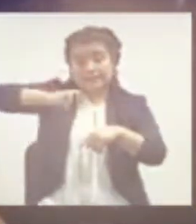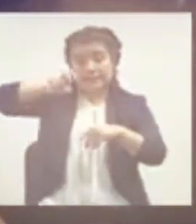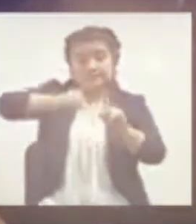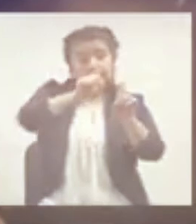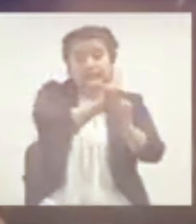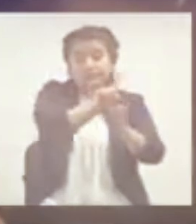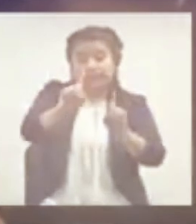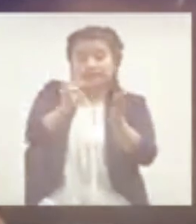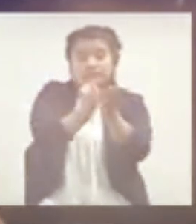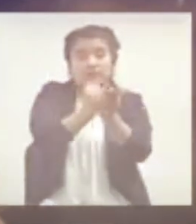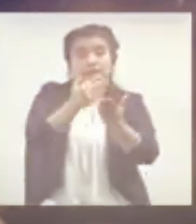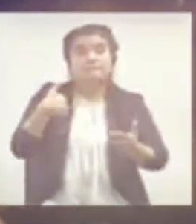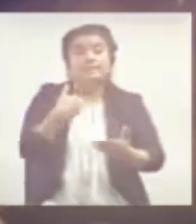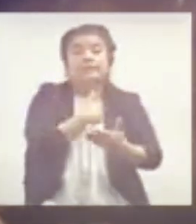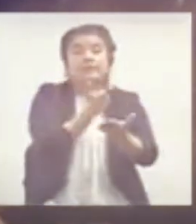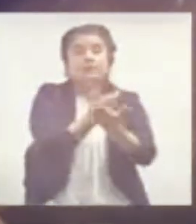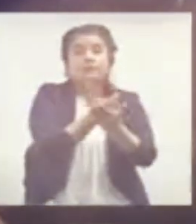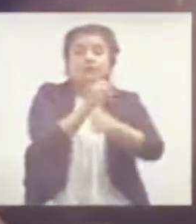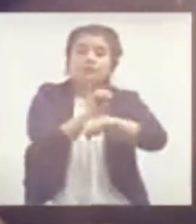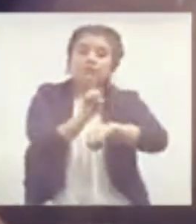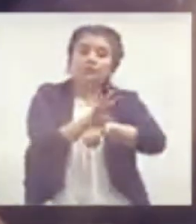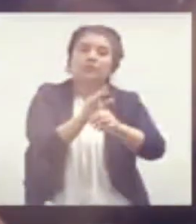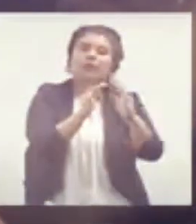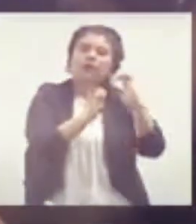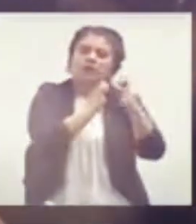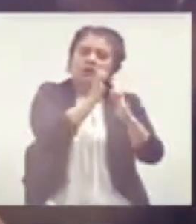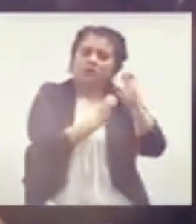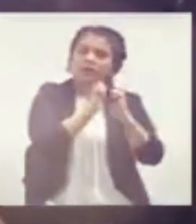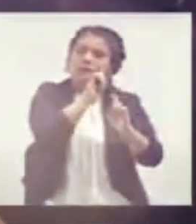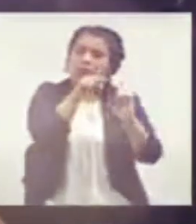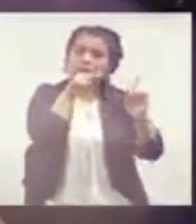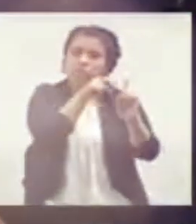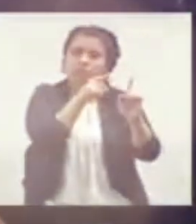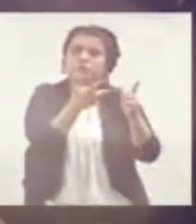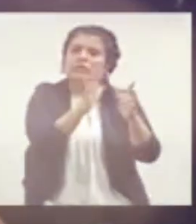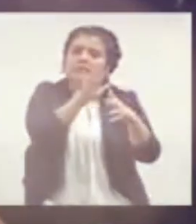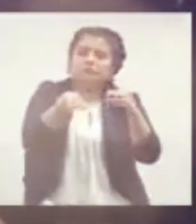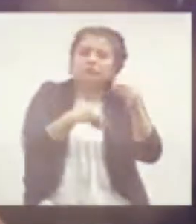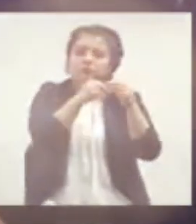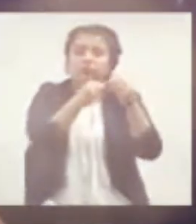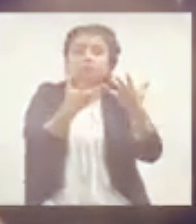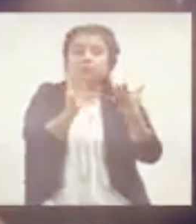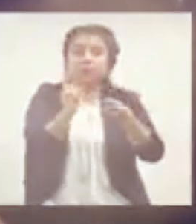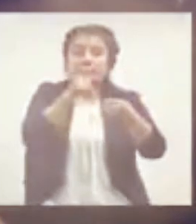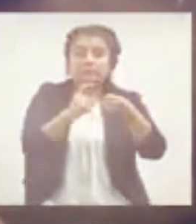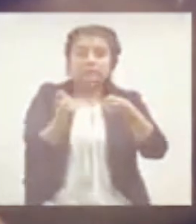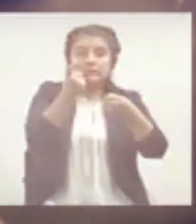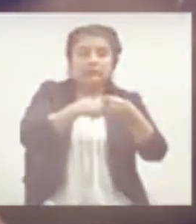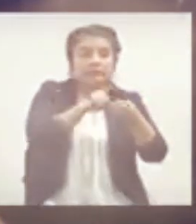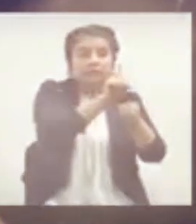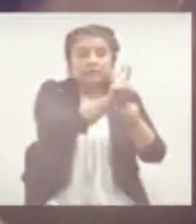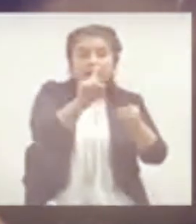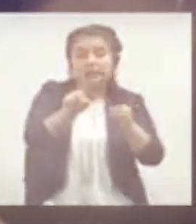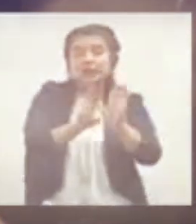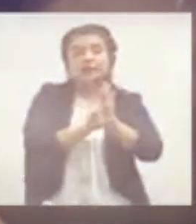Y del Ministerio de Economía recomendó evaluar la pertinencia y el valor agregado que aporta la participación de cada miembro, tanto del